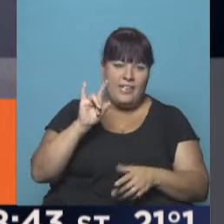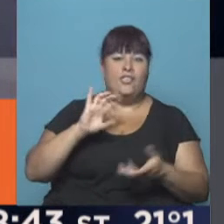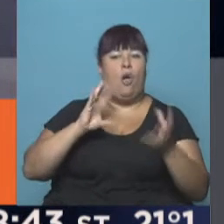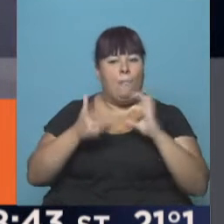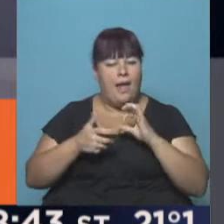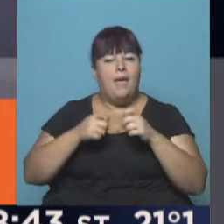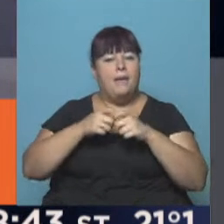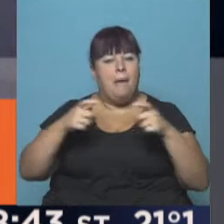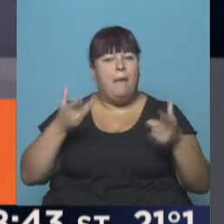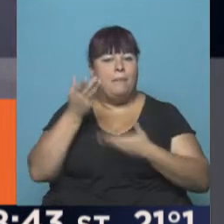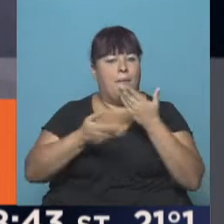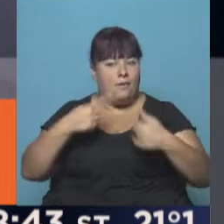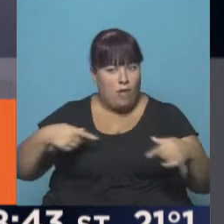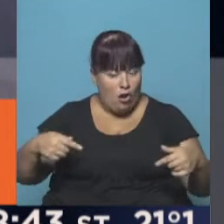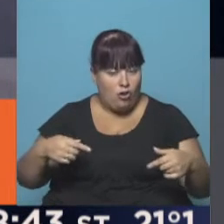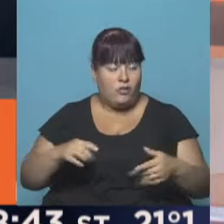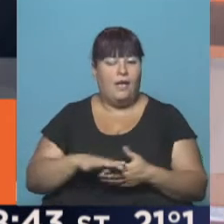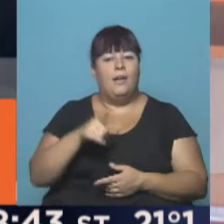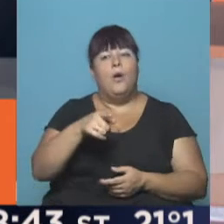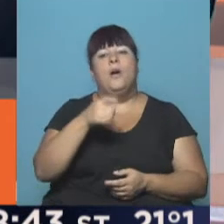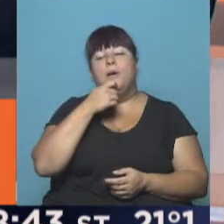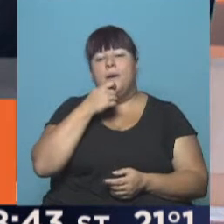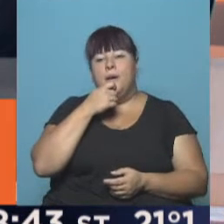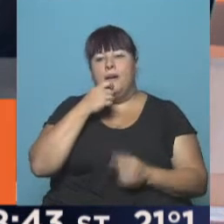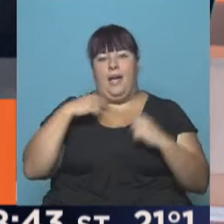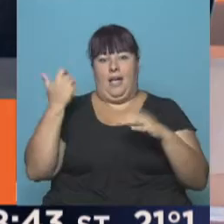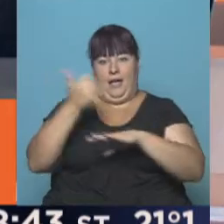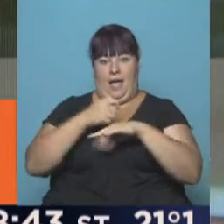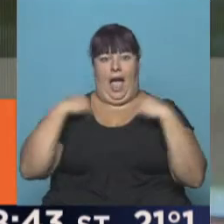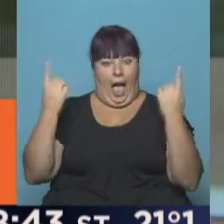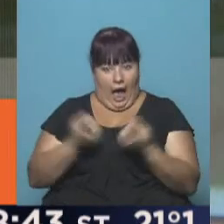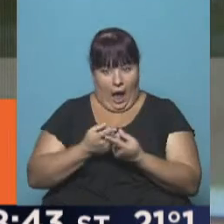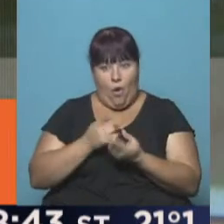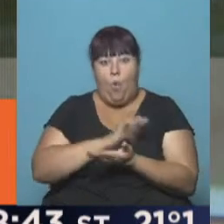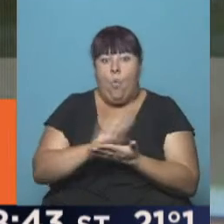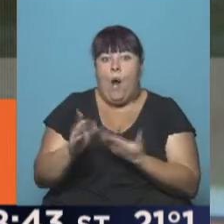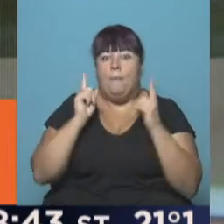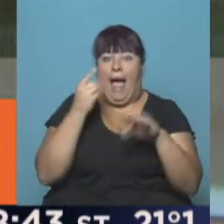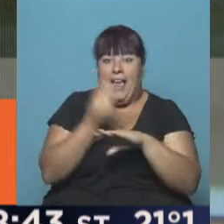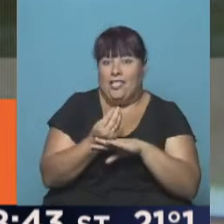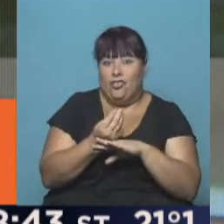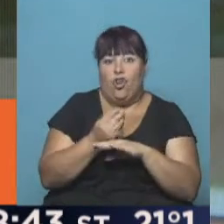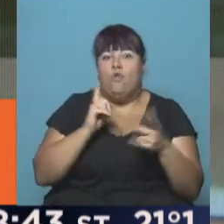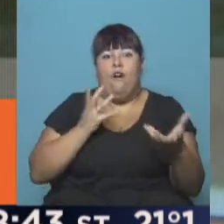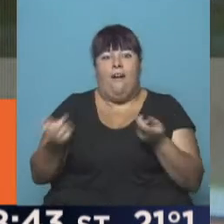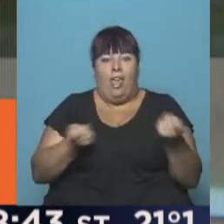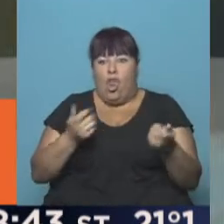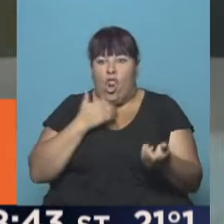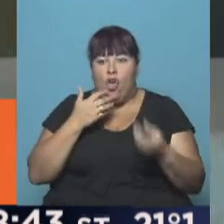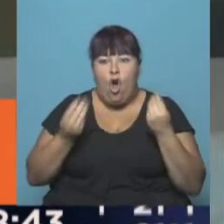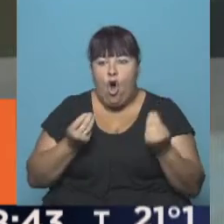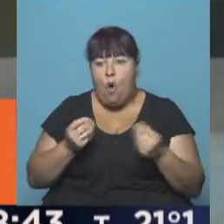cada vez más requerimientos te pones frente al aula a un novato que no tiene las herramientas todavía